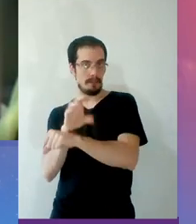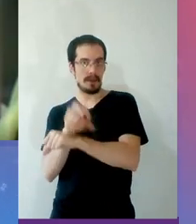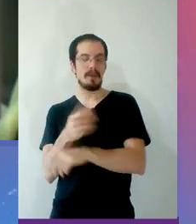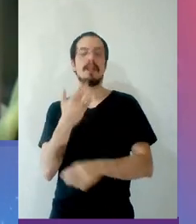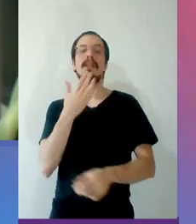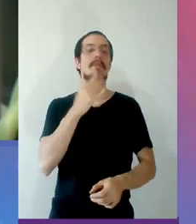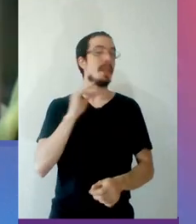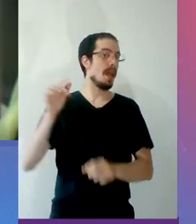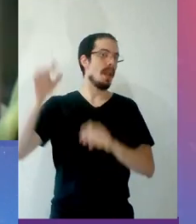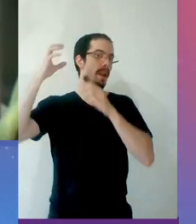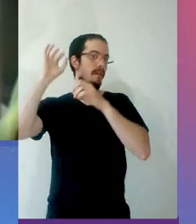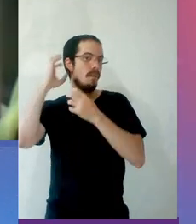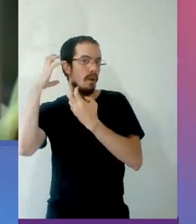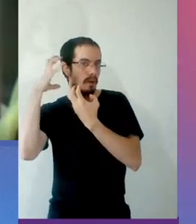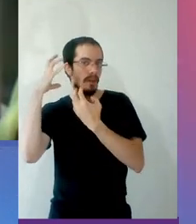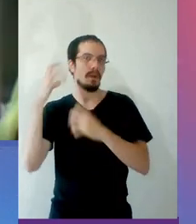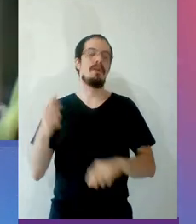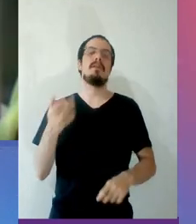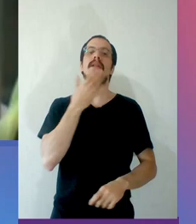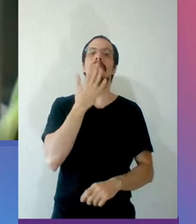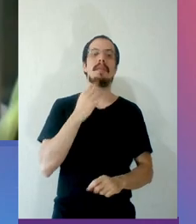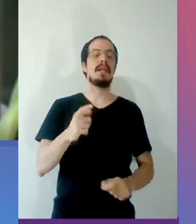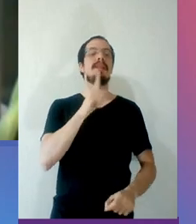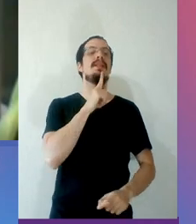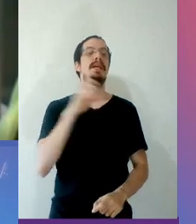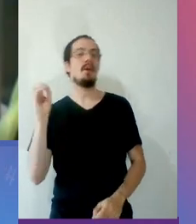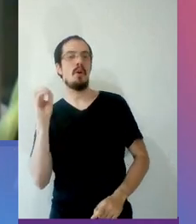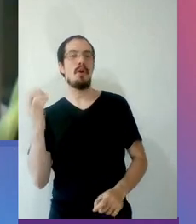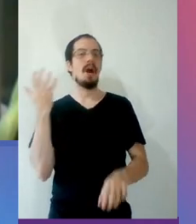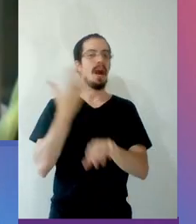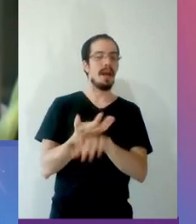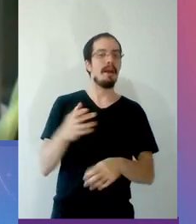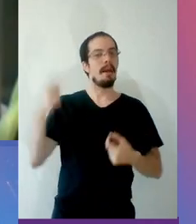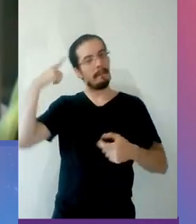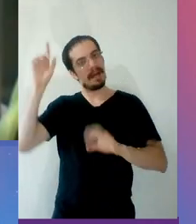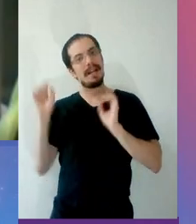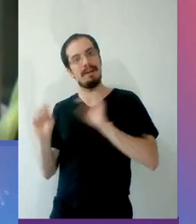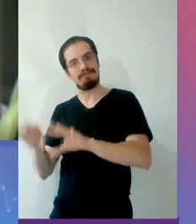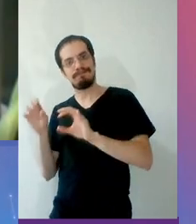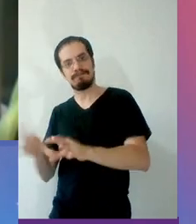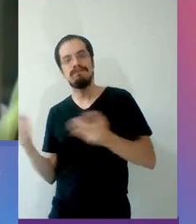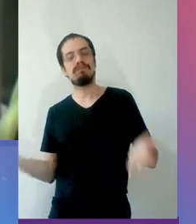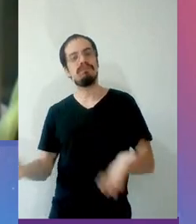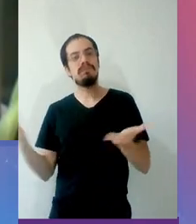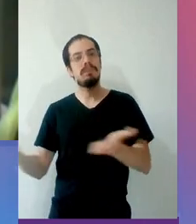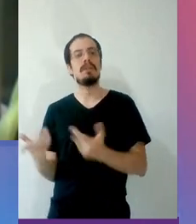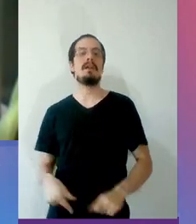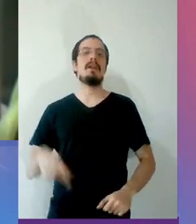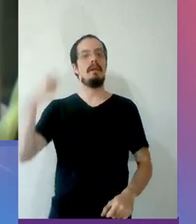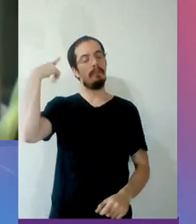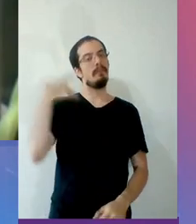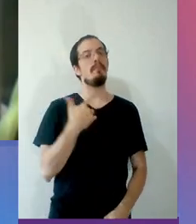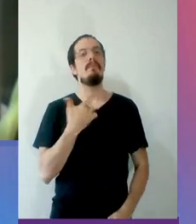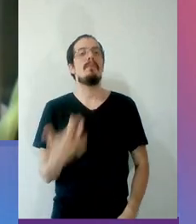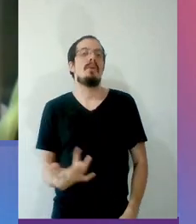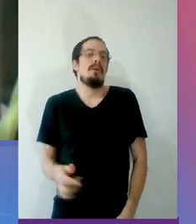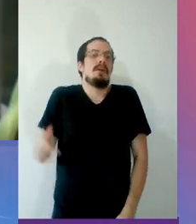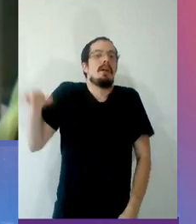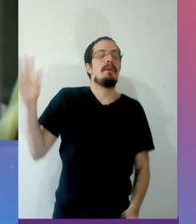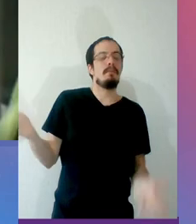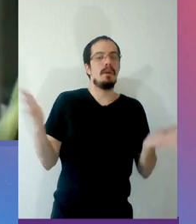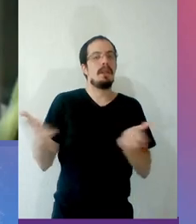terapeutas ocupacionales. ¿Qué importantes son, cierto, en esta estimulación temprana,